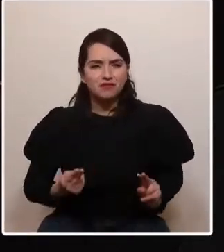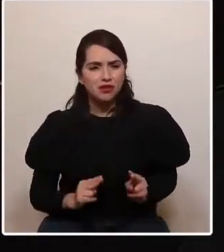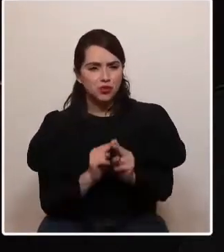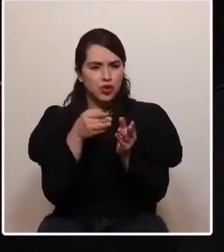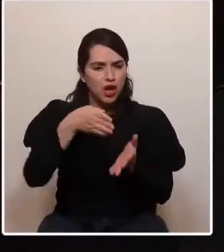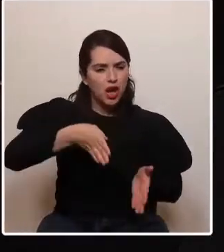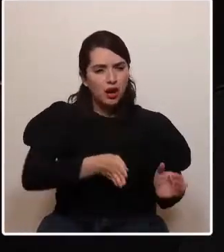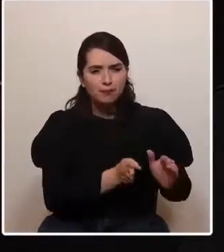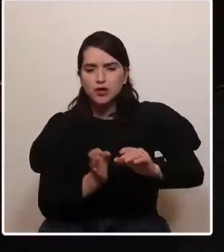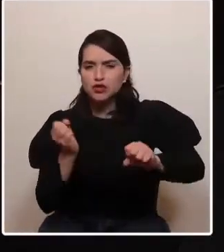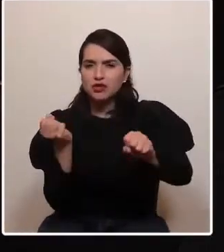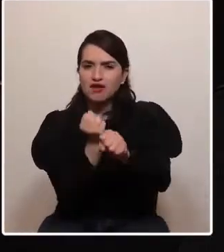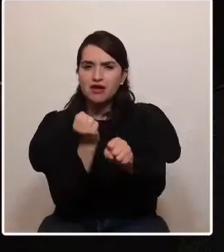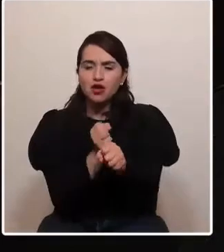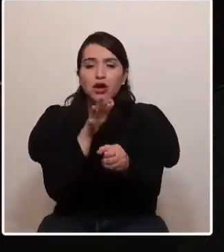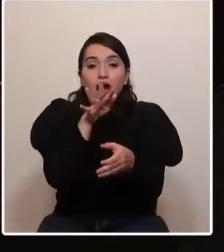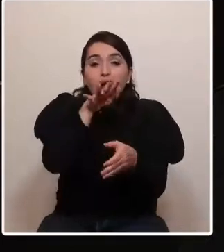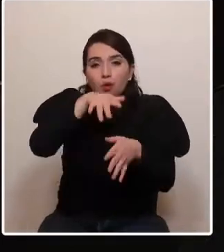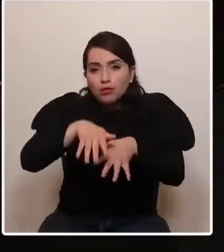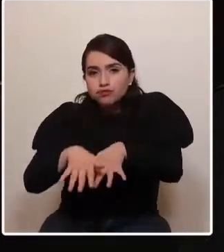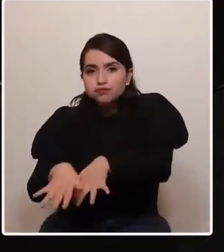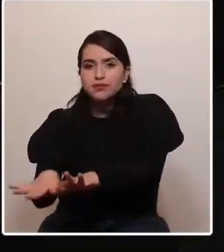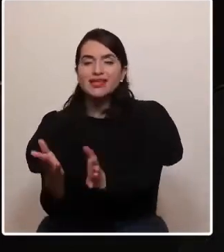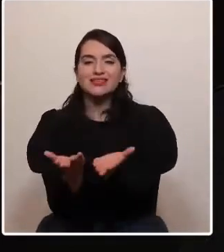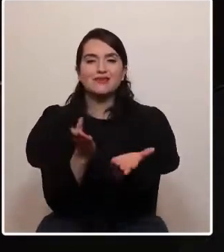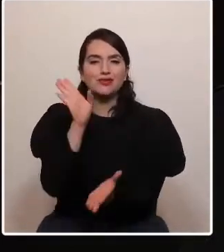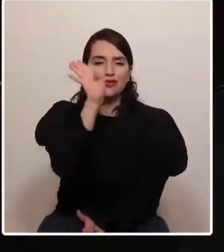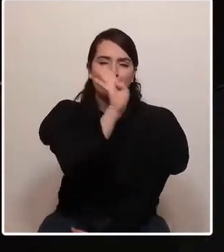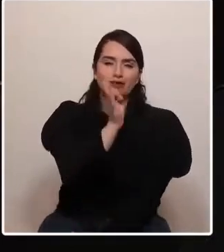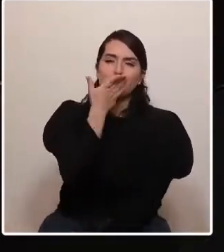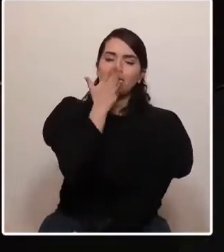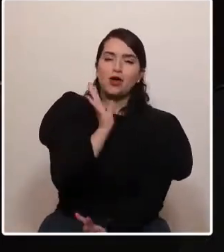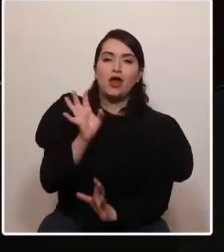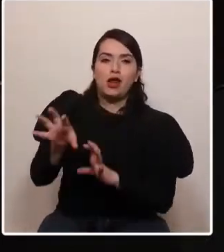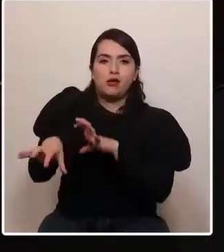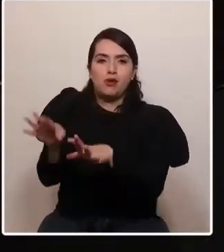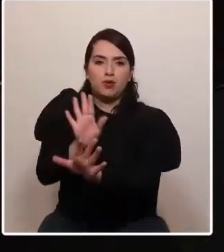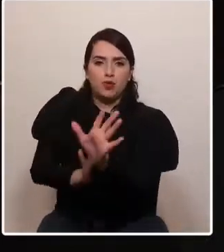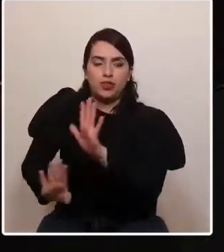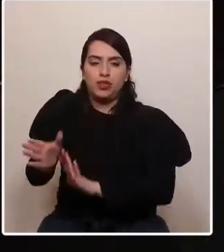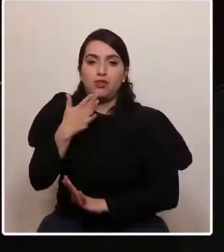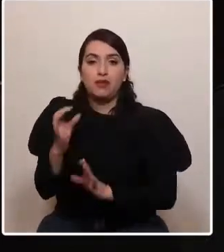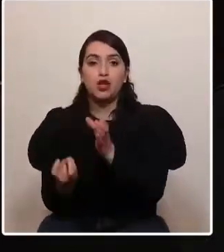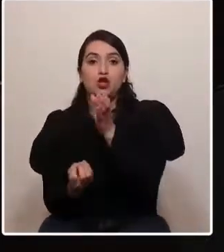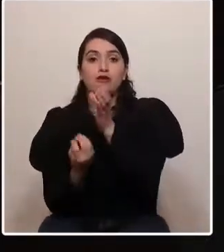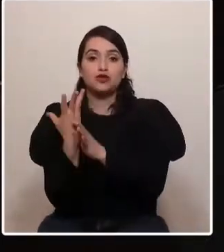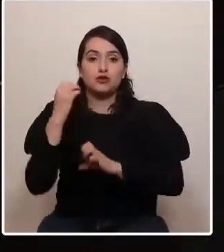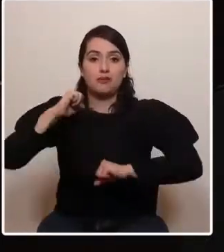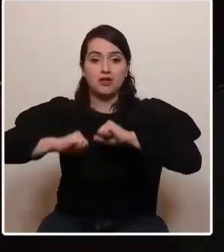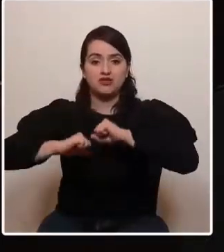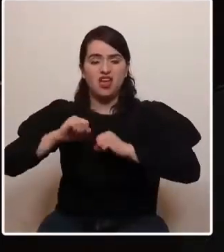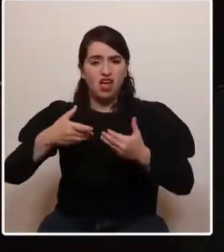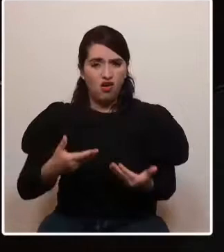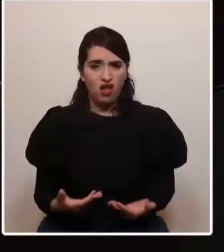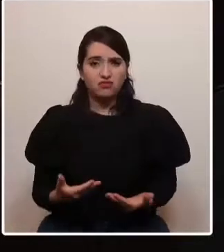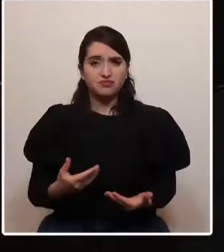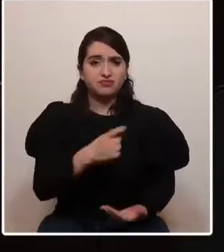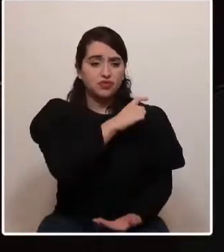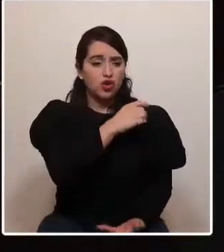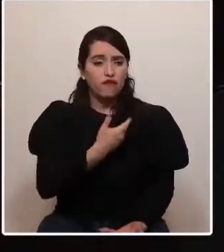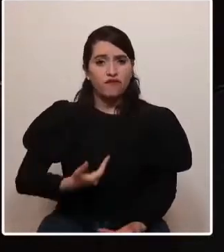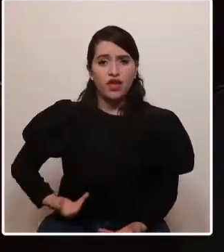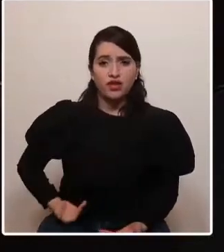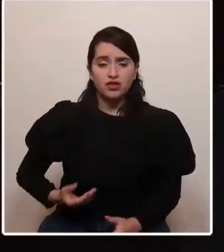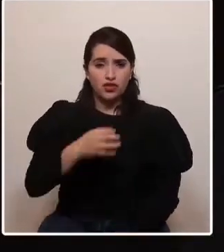de riego, instalación de servicios básicos, mejora de la ganadería e innovación productiva. Hoy, el gobierno regional, con